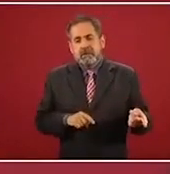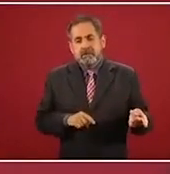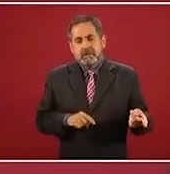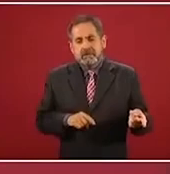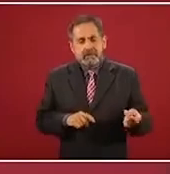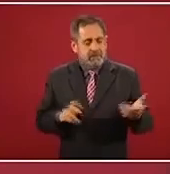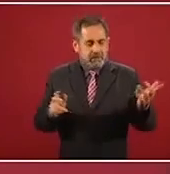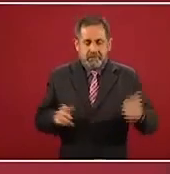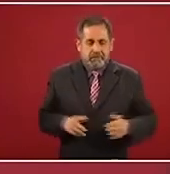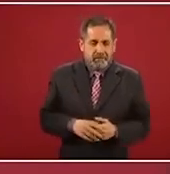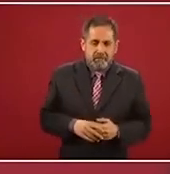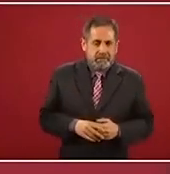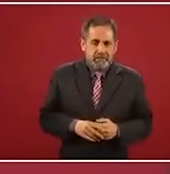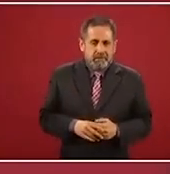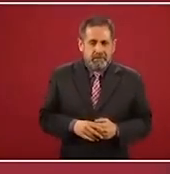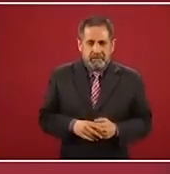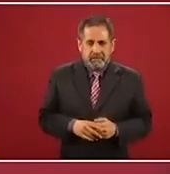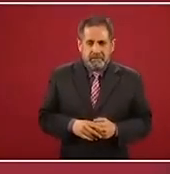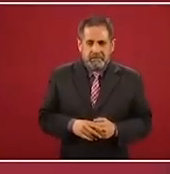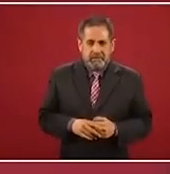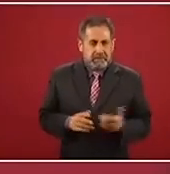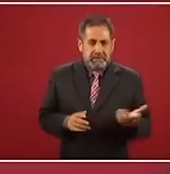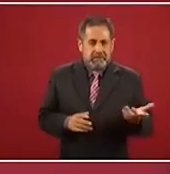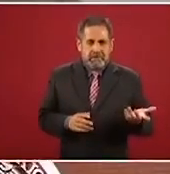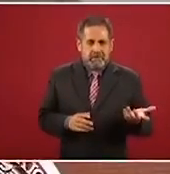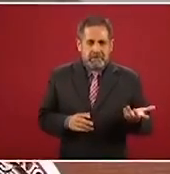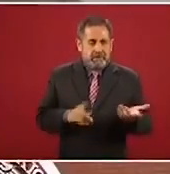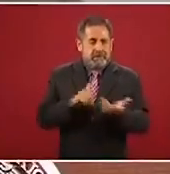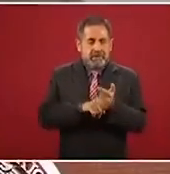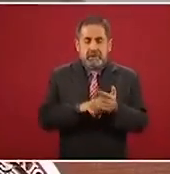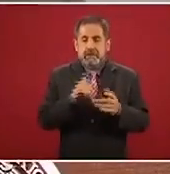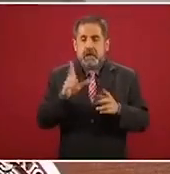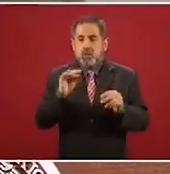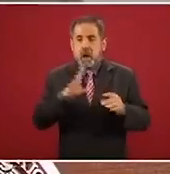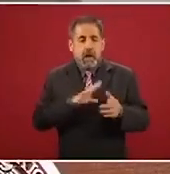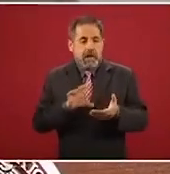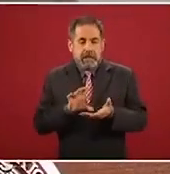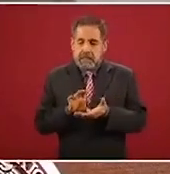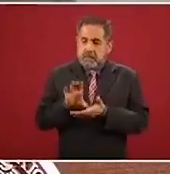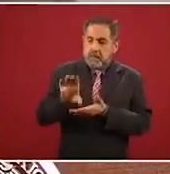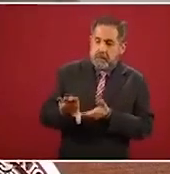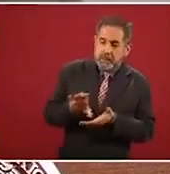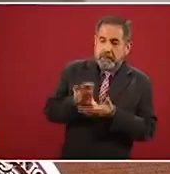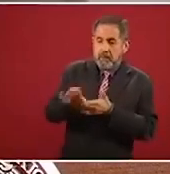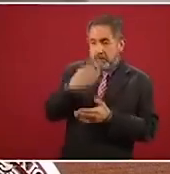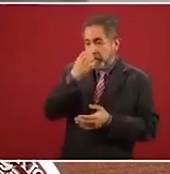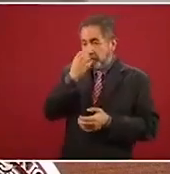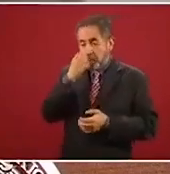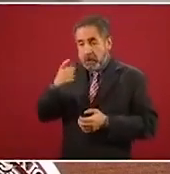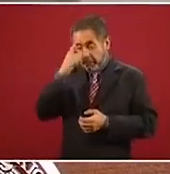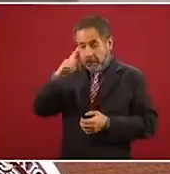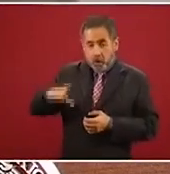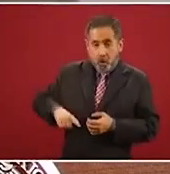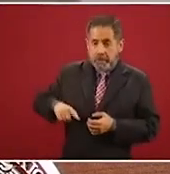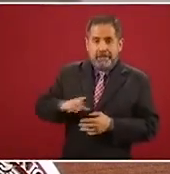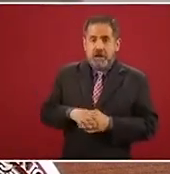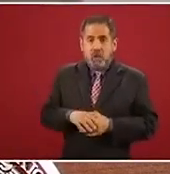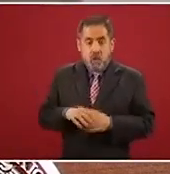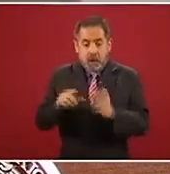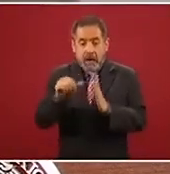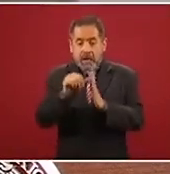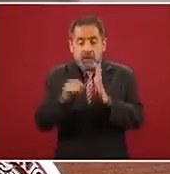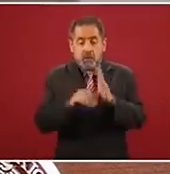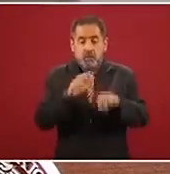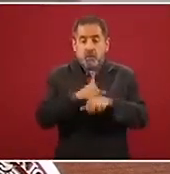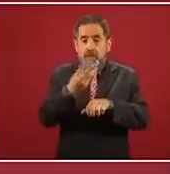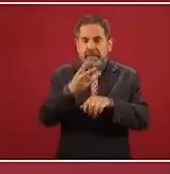Pues dejaron de invertir en educación pública Es más, reformaron el artículo